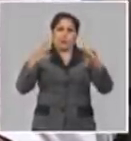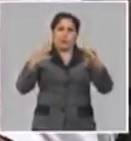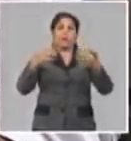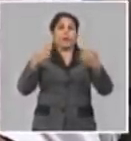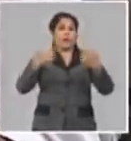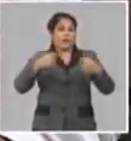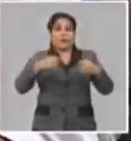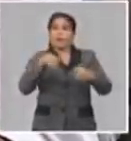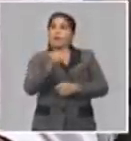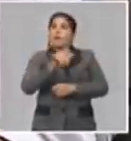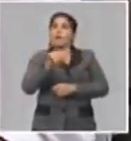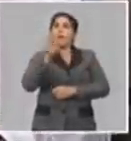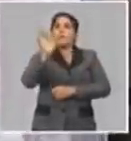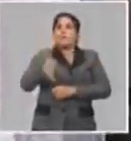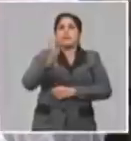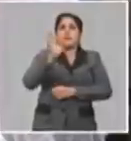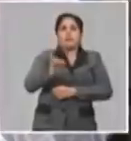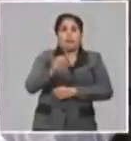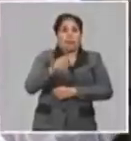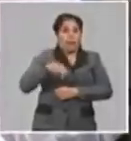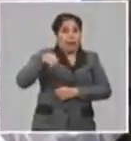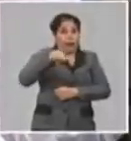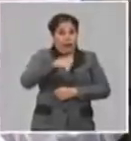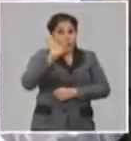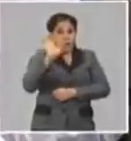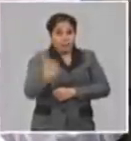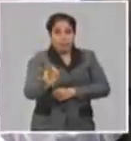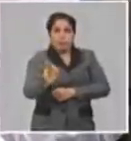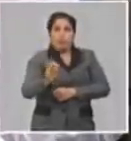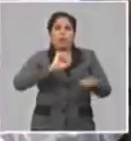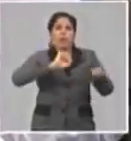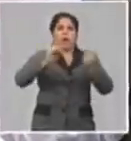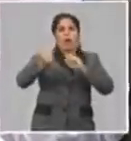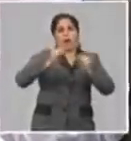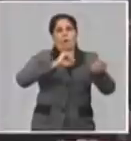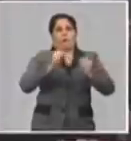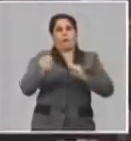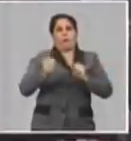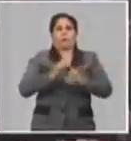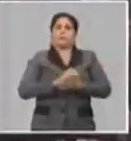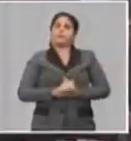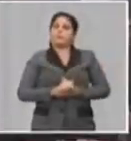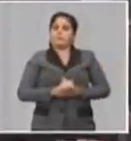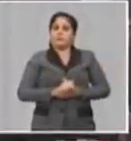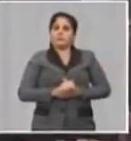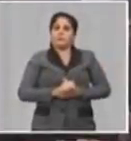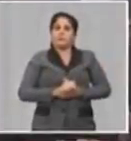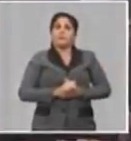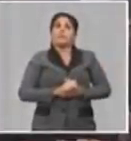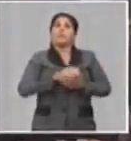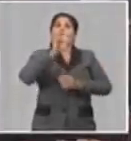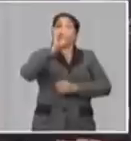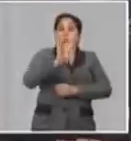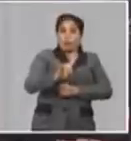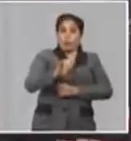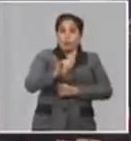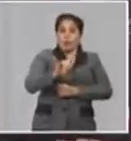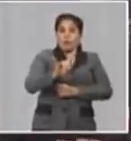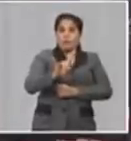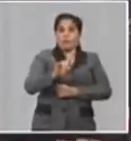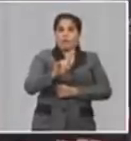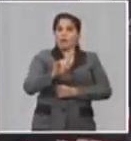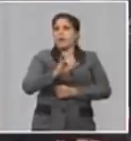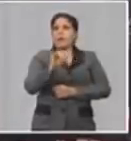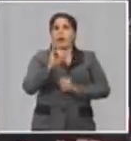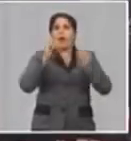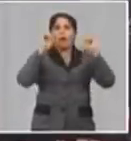tenemos que tener siempre presente el ahorro. Y el 9, una política ambiental